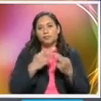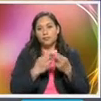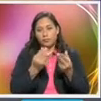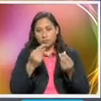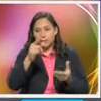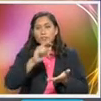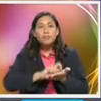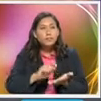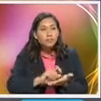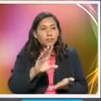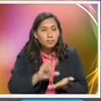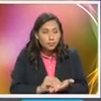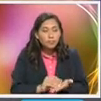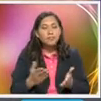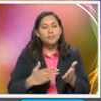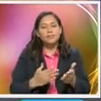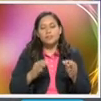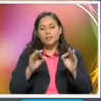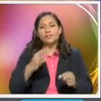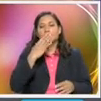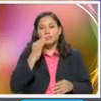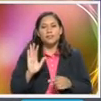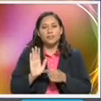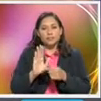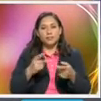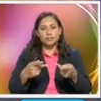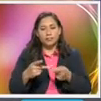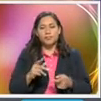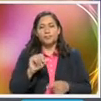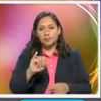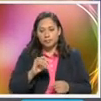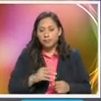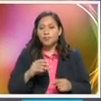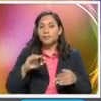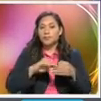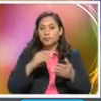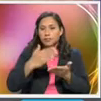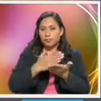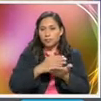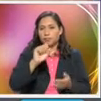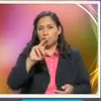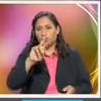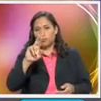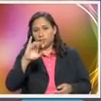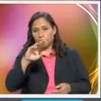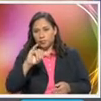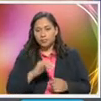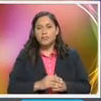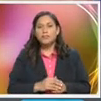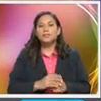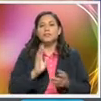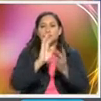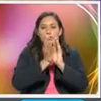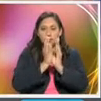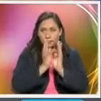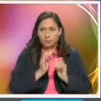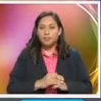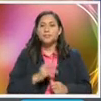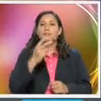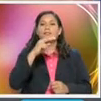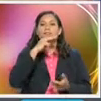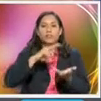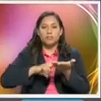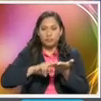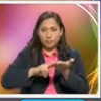que usted los anote y le quede esta receta tal y como se la vamos a preparar. Una taza de surimi picado, 8 rebanadas de piña, 2